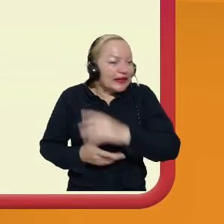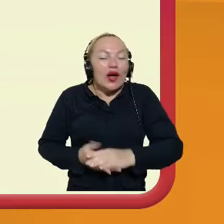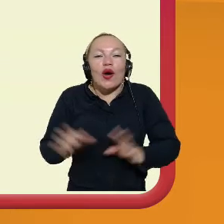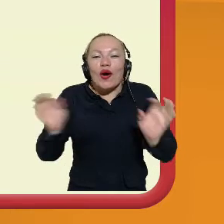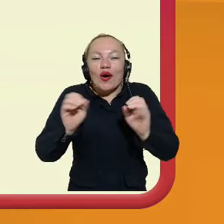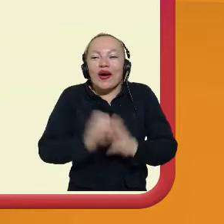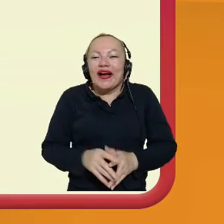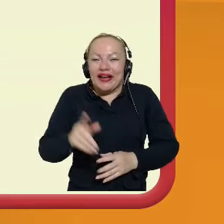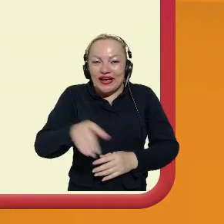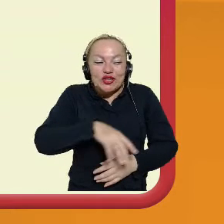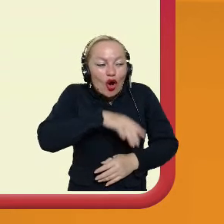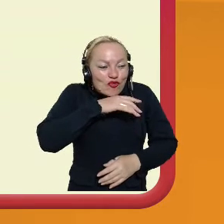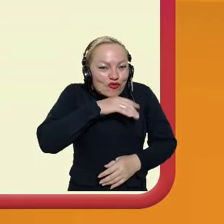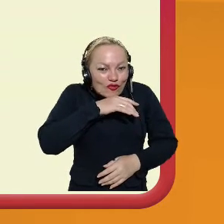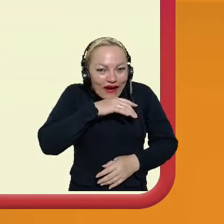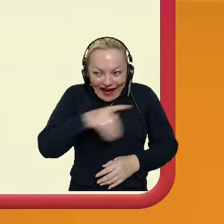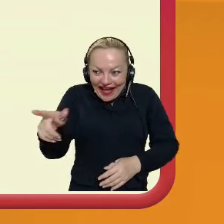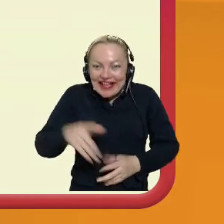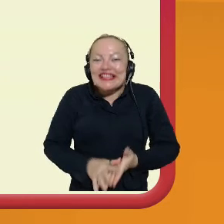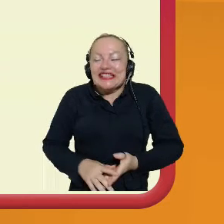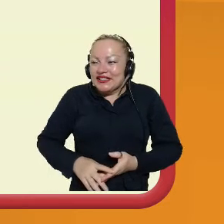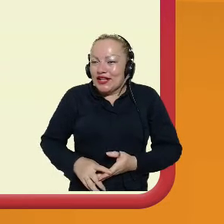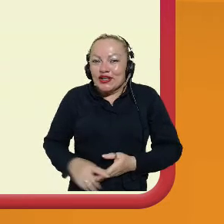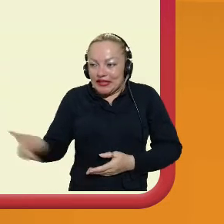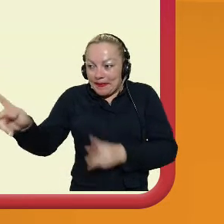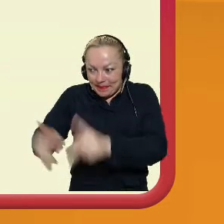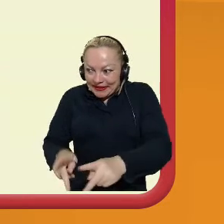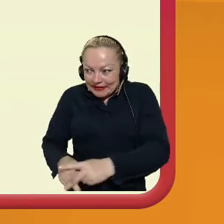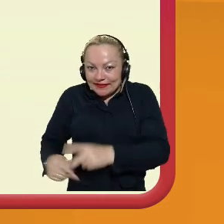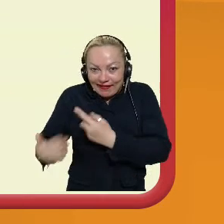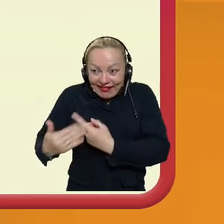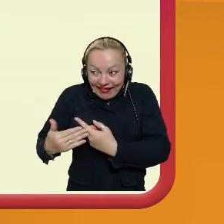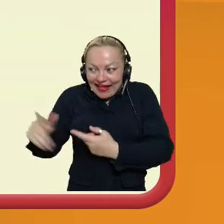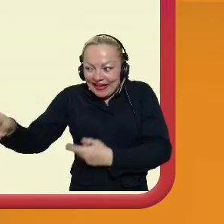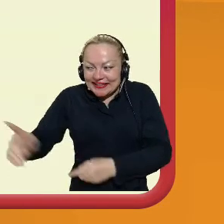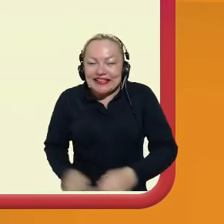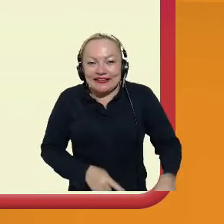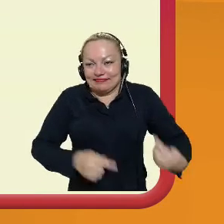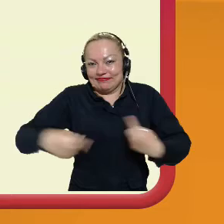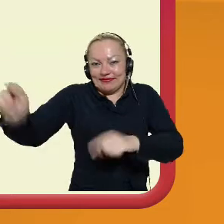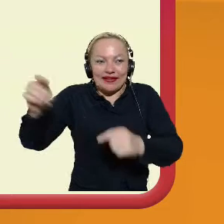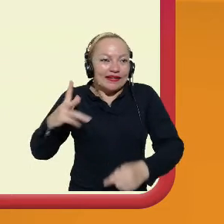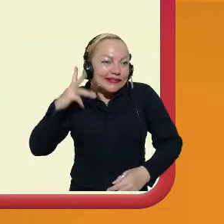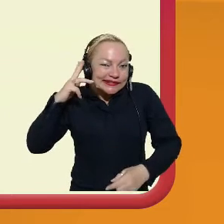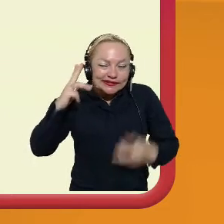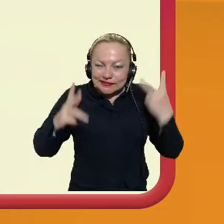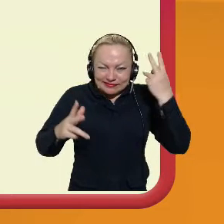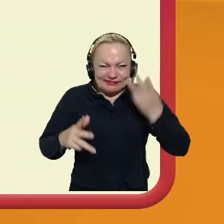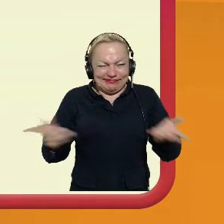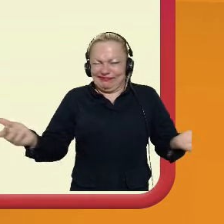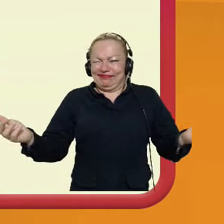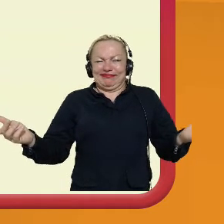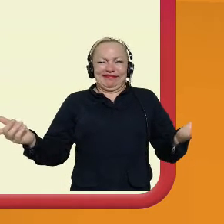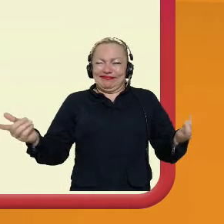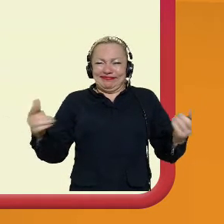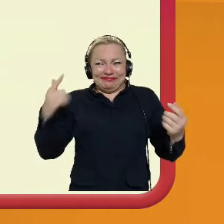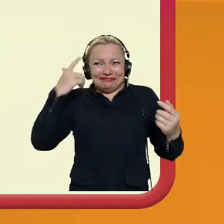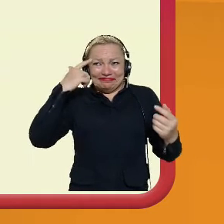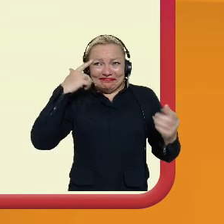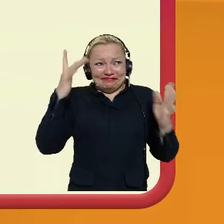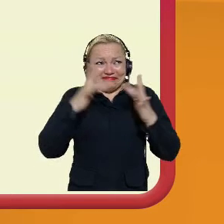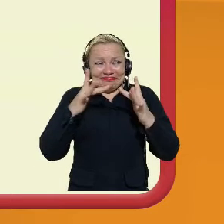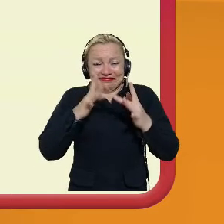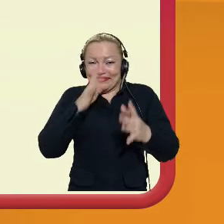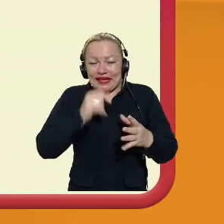amo a que le corten las orejas? ¿Cierto? O sea, no, sí. No cabe en, la, sí, no, en el no. Pensamiento. No. Además, de hecho,